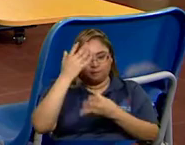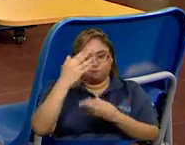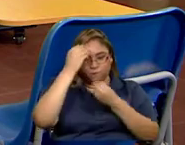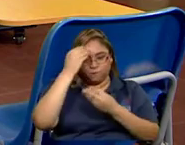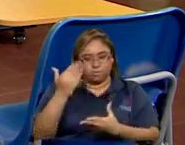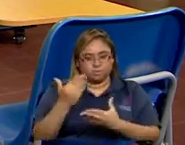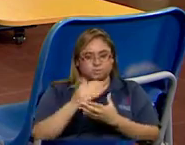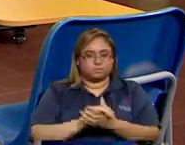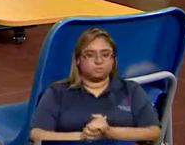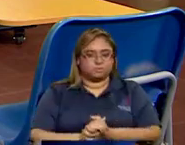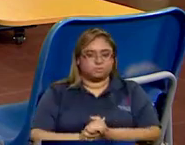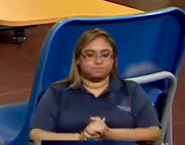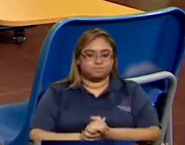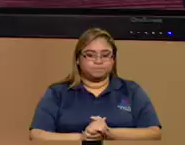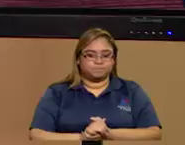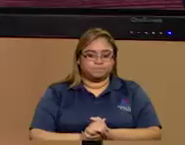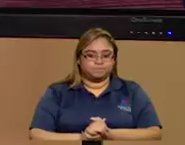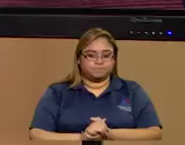materia.